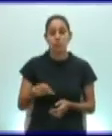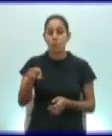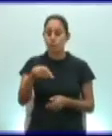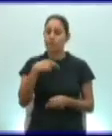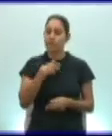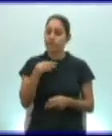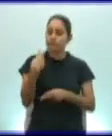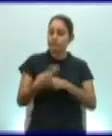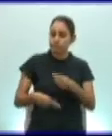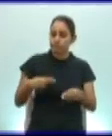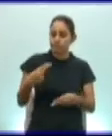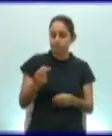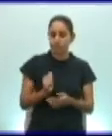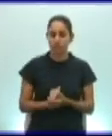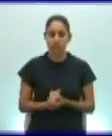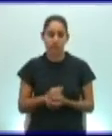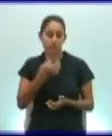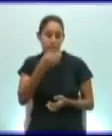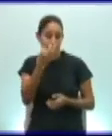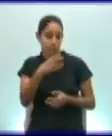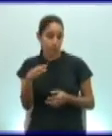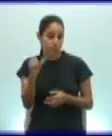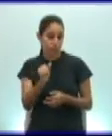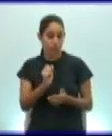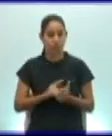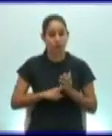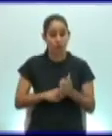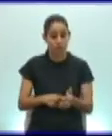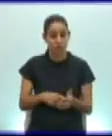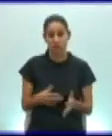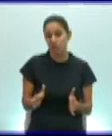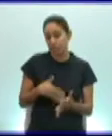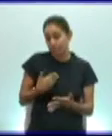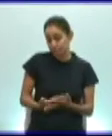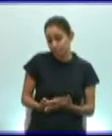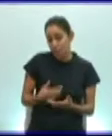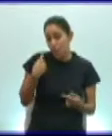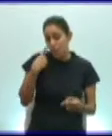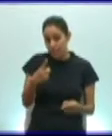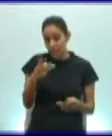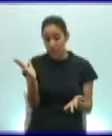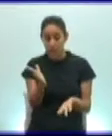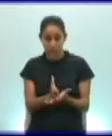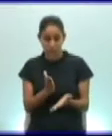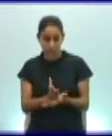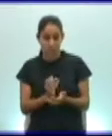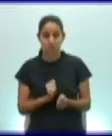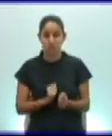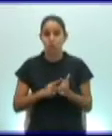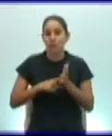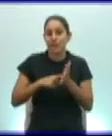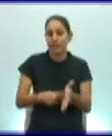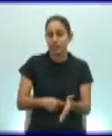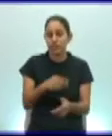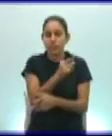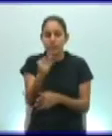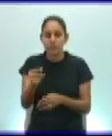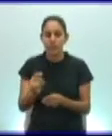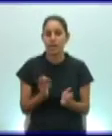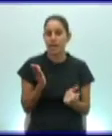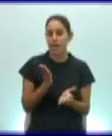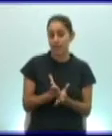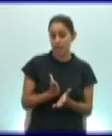haciendo. Ustedes, a partir de las orientaciones que les damos en la teleclase, a partir de las sugerencias, porque son sugerencias,